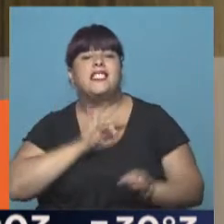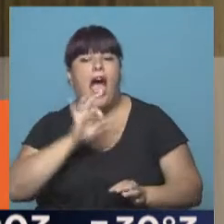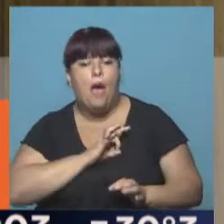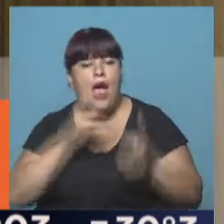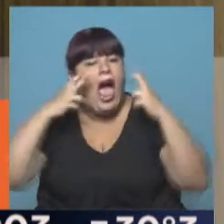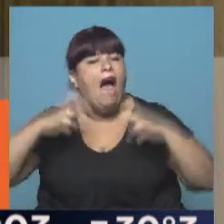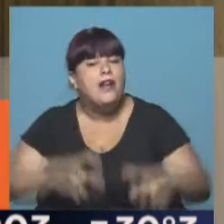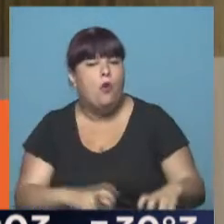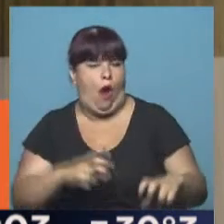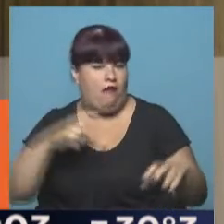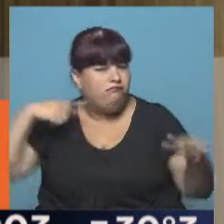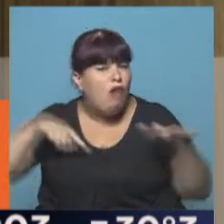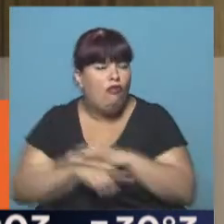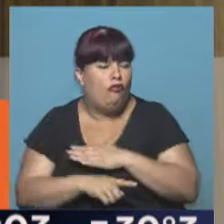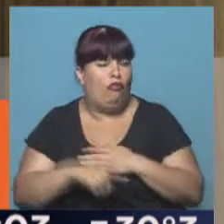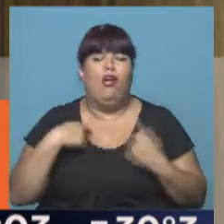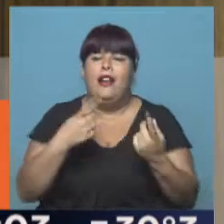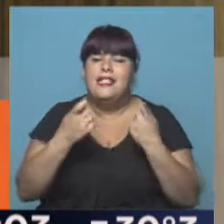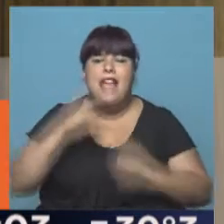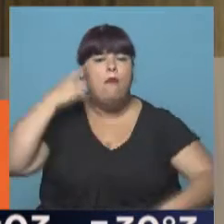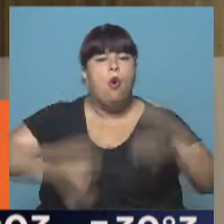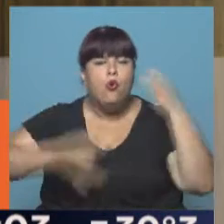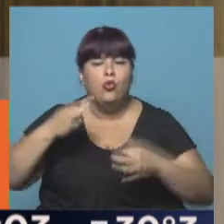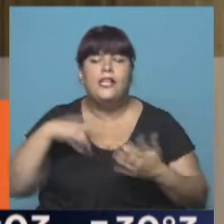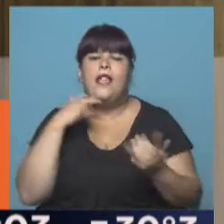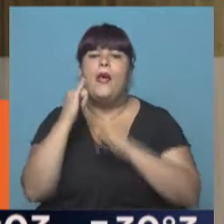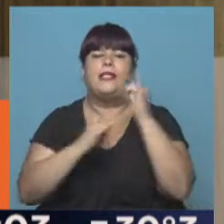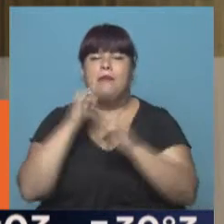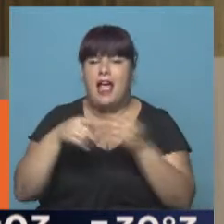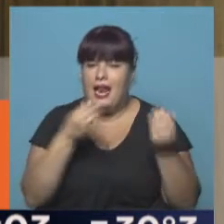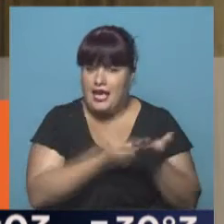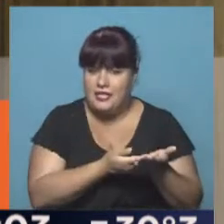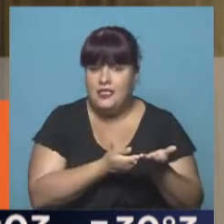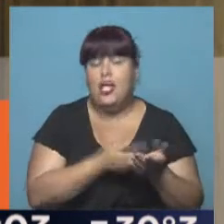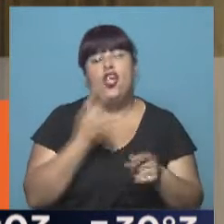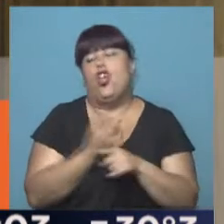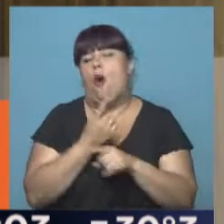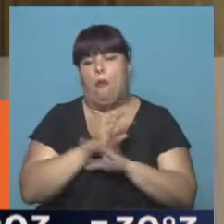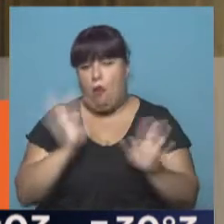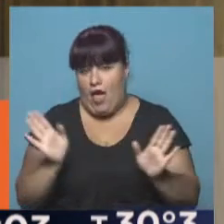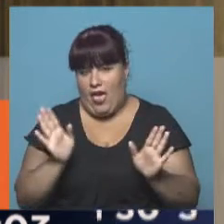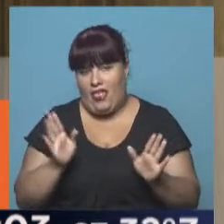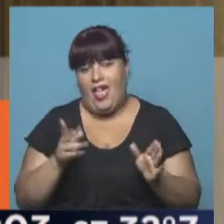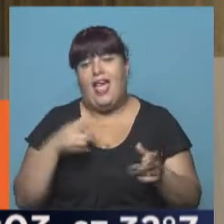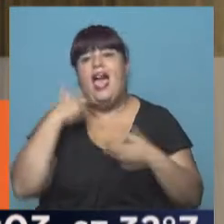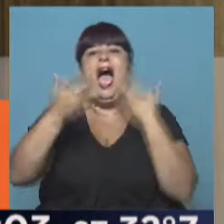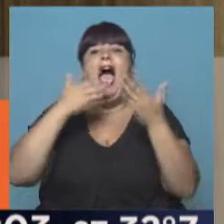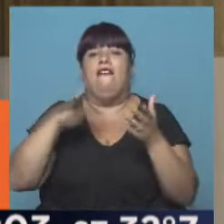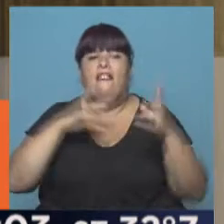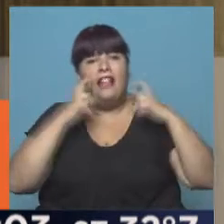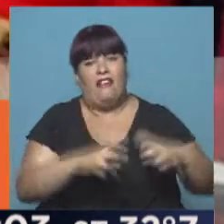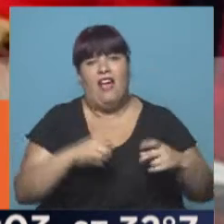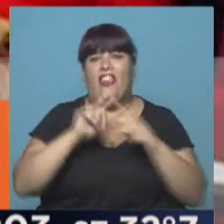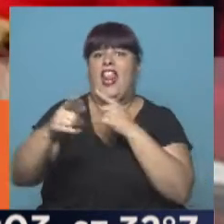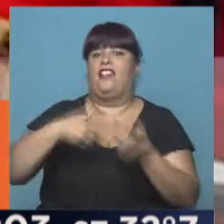que se investigue, necesitamos que la justicia se expida. Lo que no puede ser es que se expida sin haber